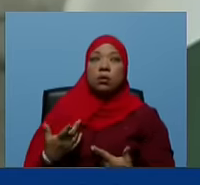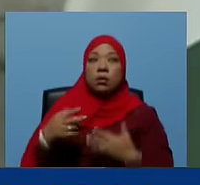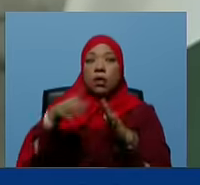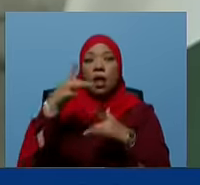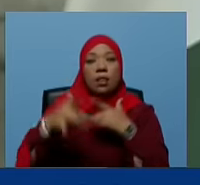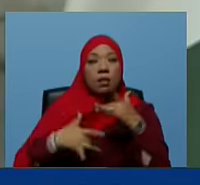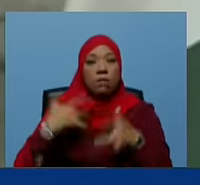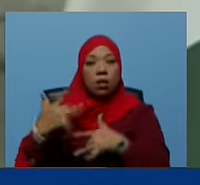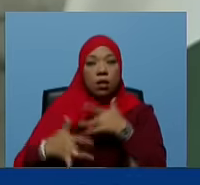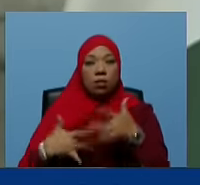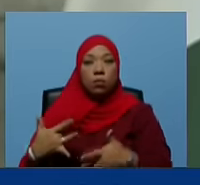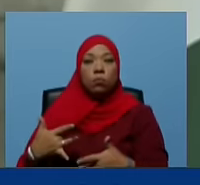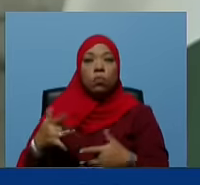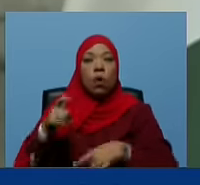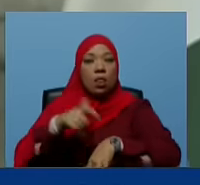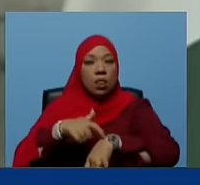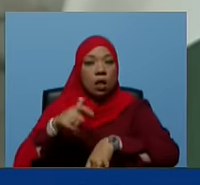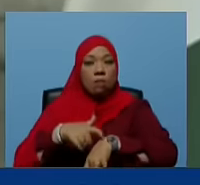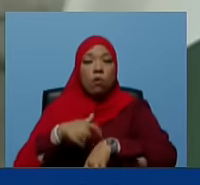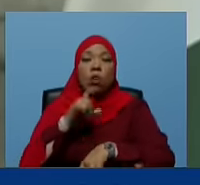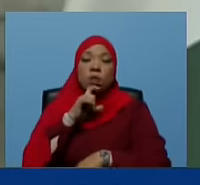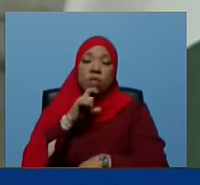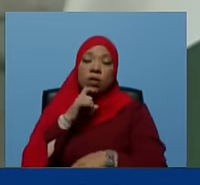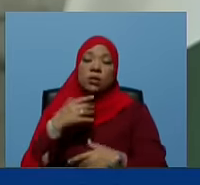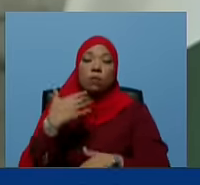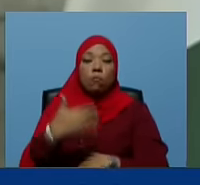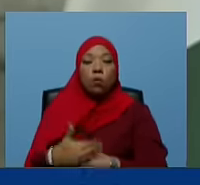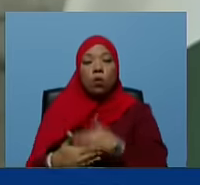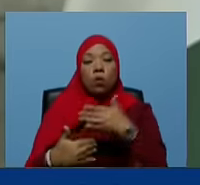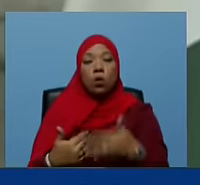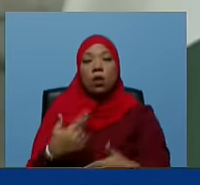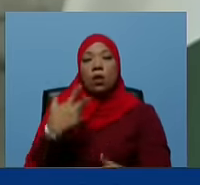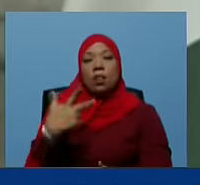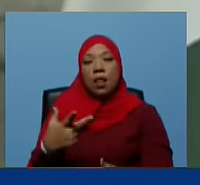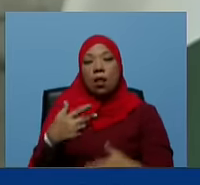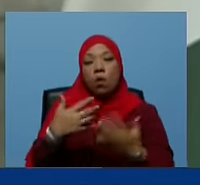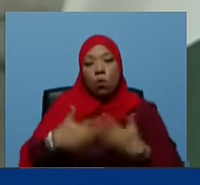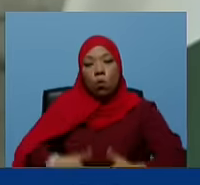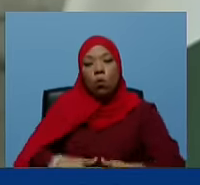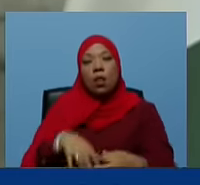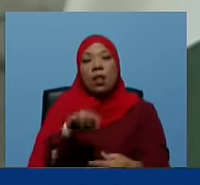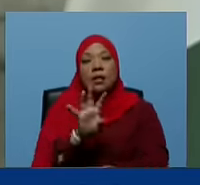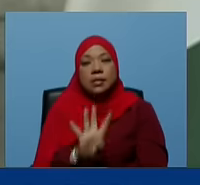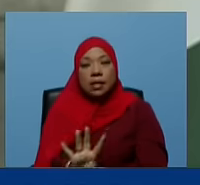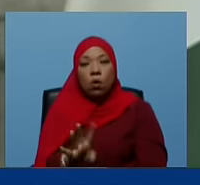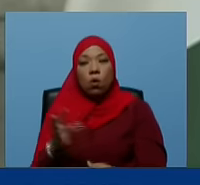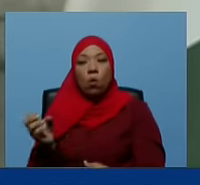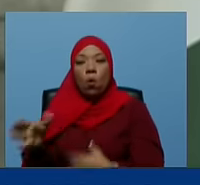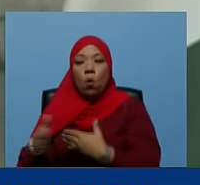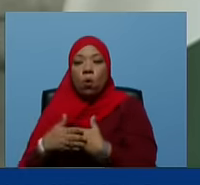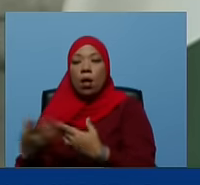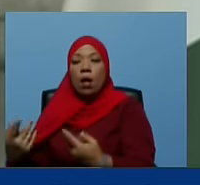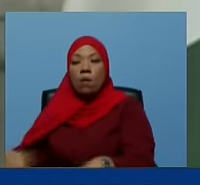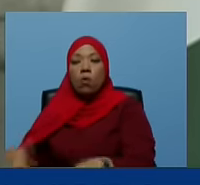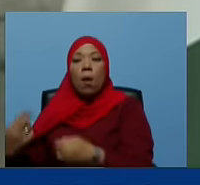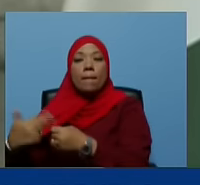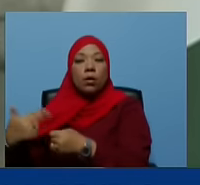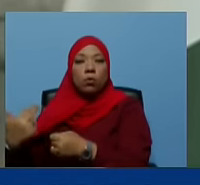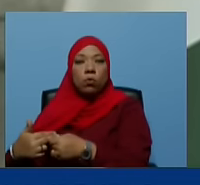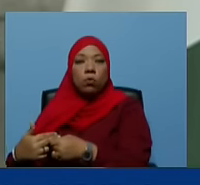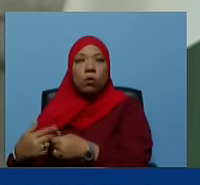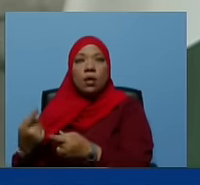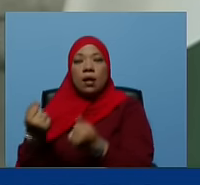cronogramas, nuestros tiempos, y si tenemos 3, 4 inversionistas, 5 inversionistas para un bloque de petróleo, y